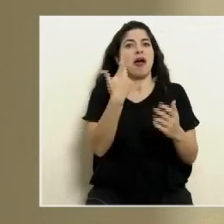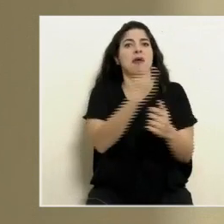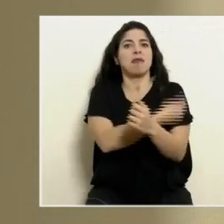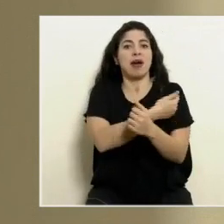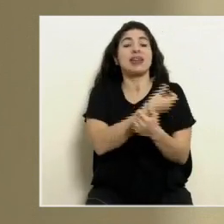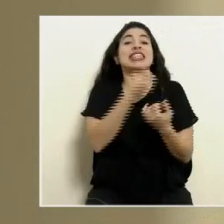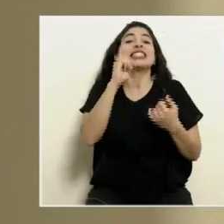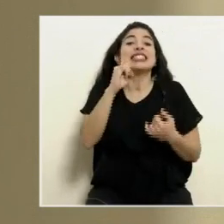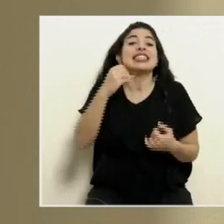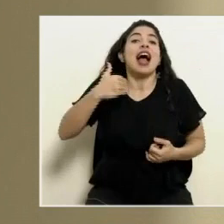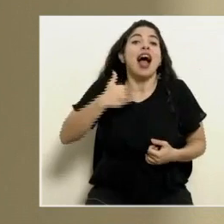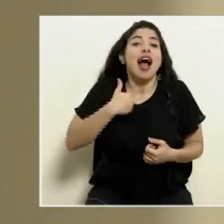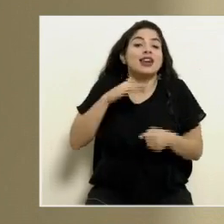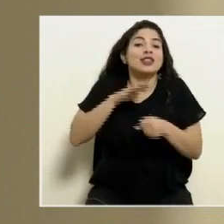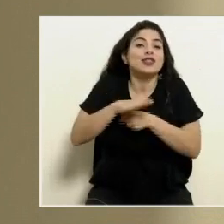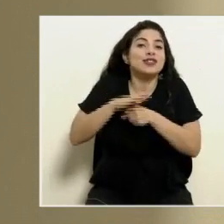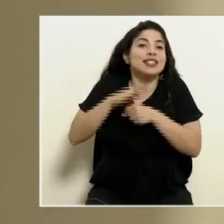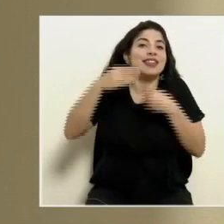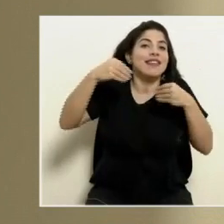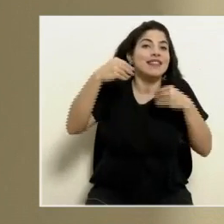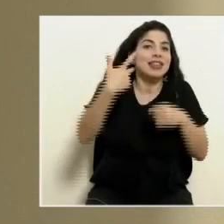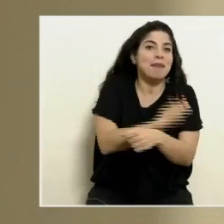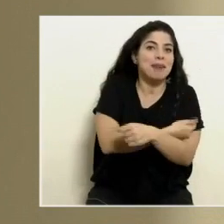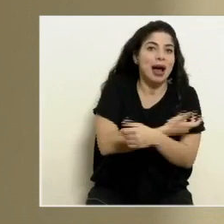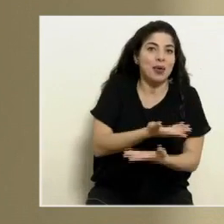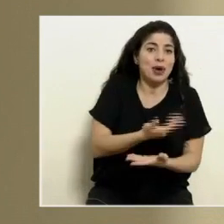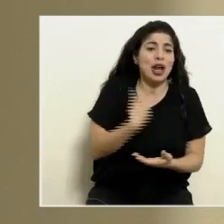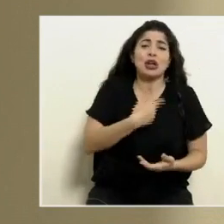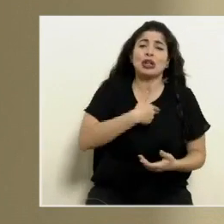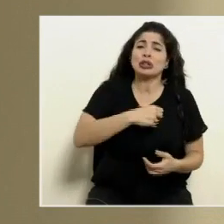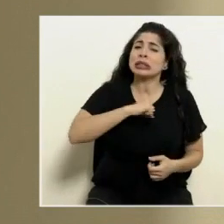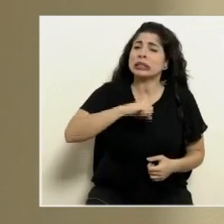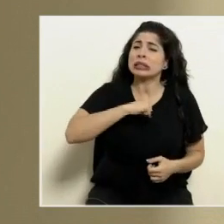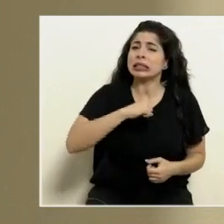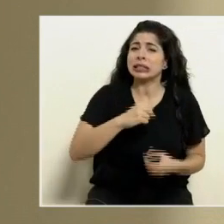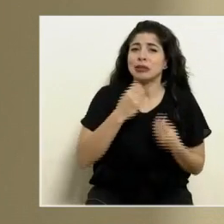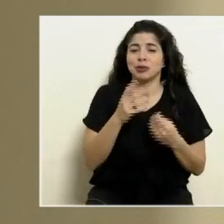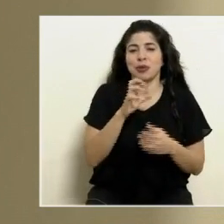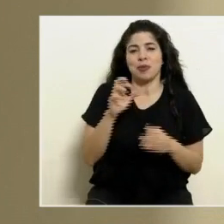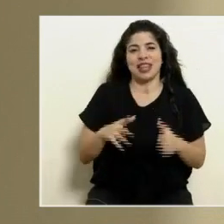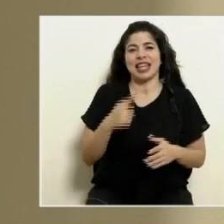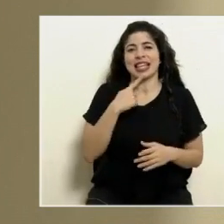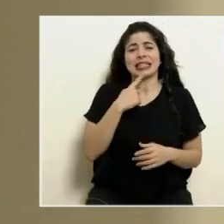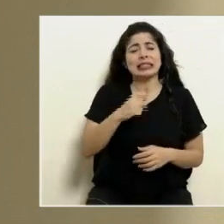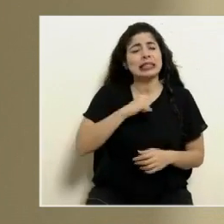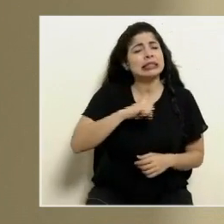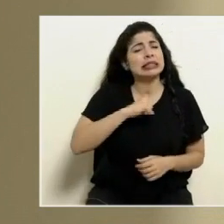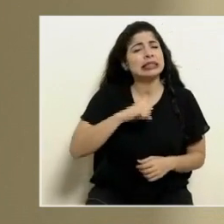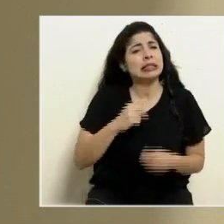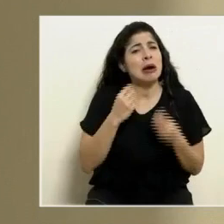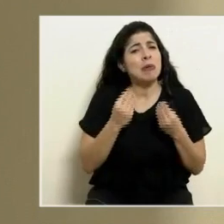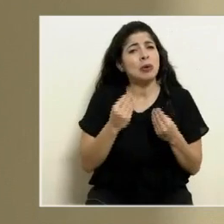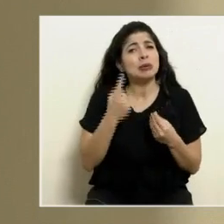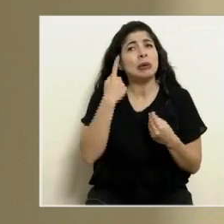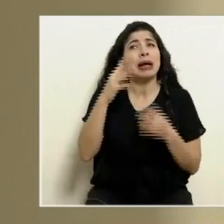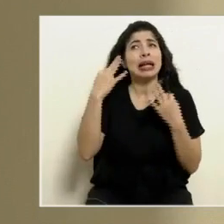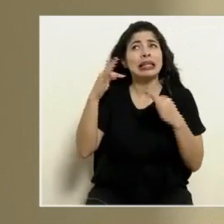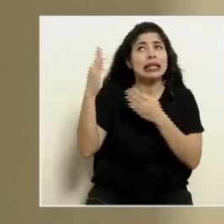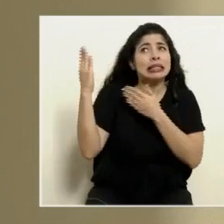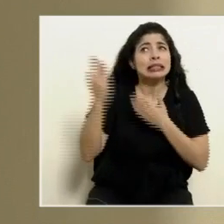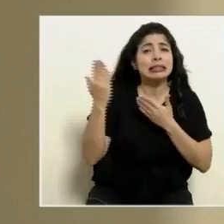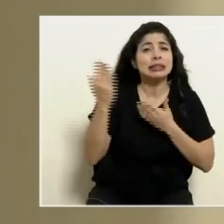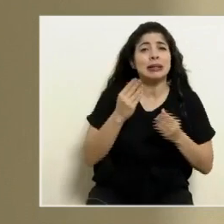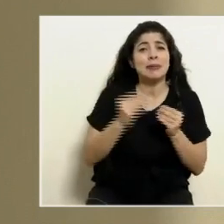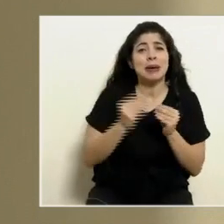hubiera disponibilidad de más dosis. Ya, la hemos pulseado, ¿verdad? O sea, como decimos los ticos, la hemos pulseado para tener más cantidad de